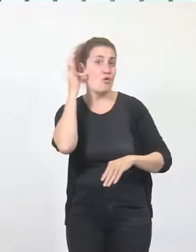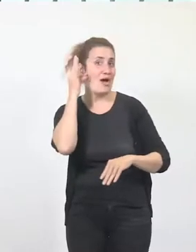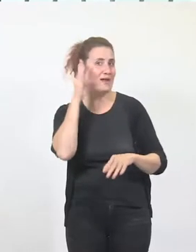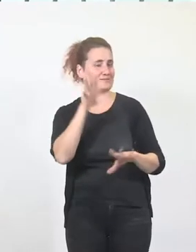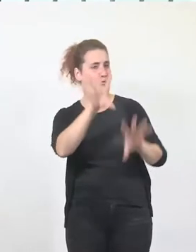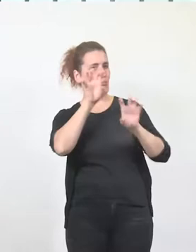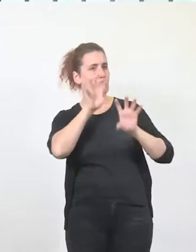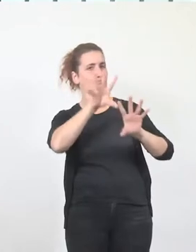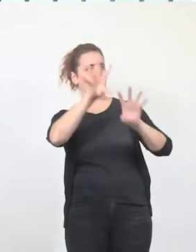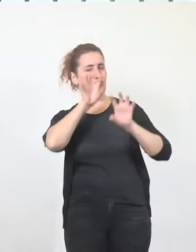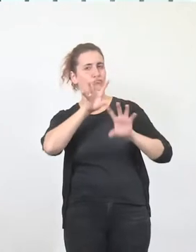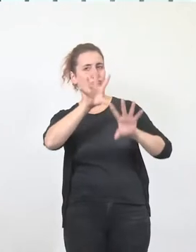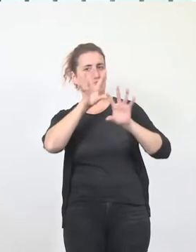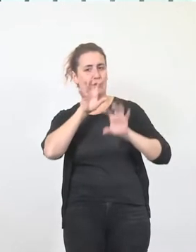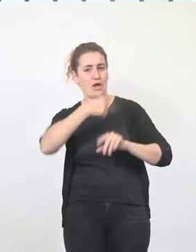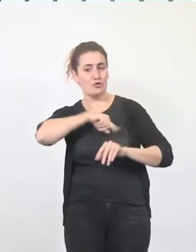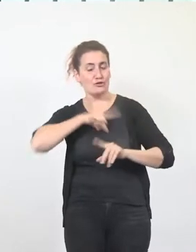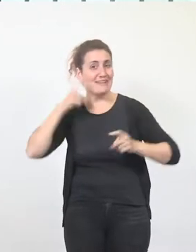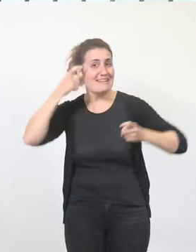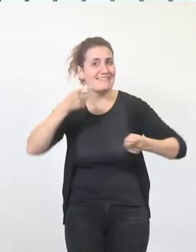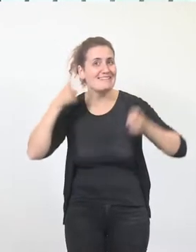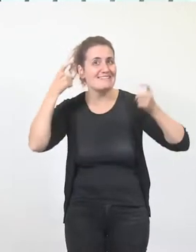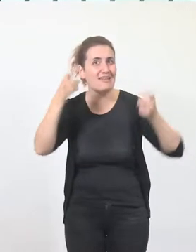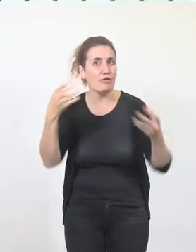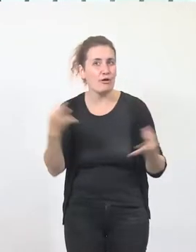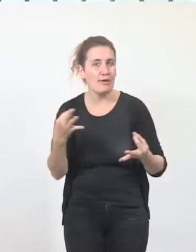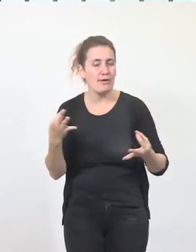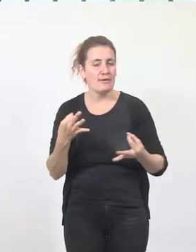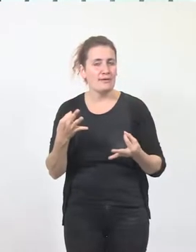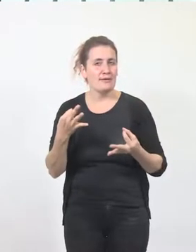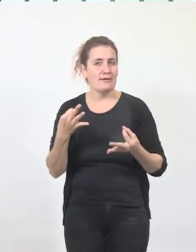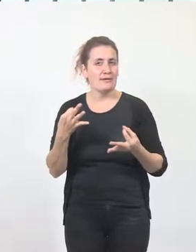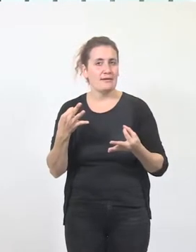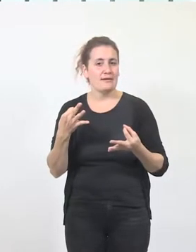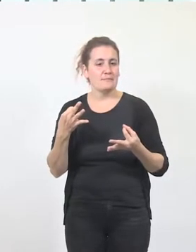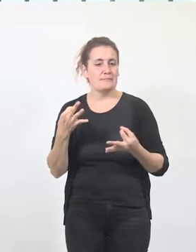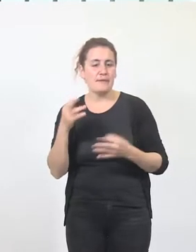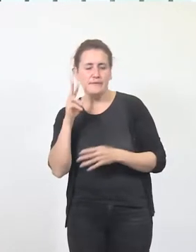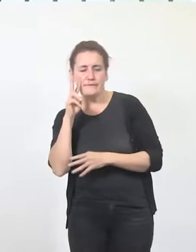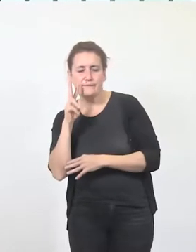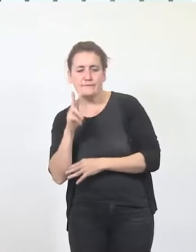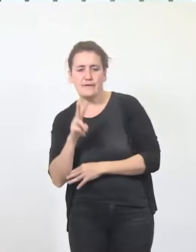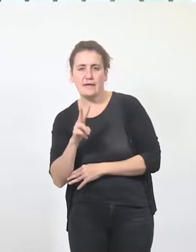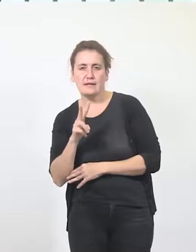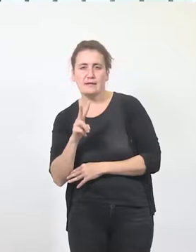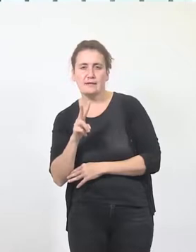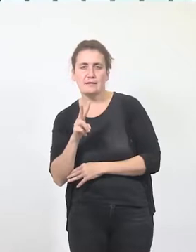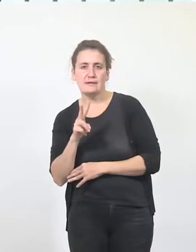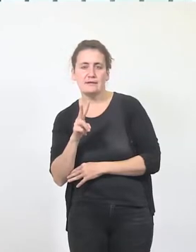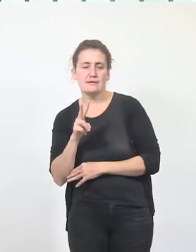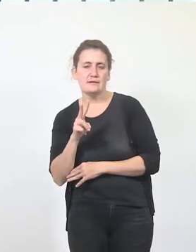aprendiendo, y lo que estamos intentando es que intentar ver